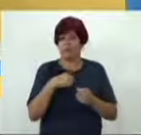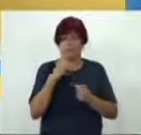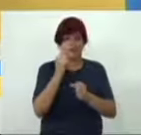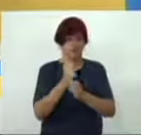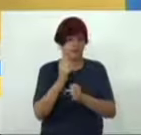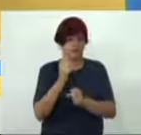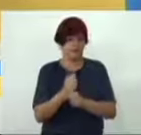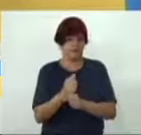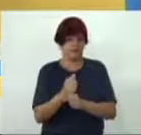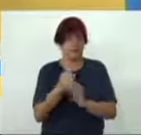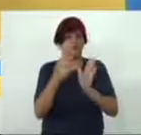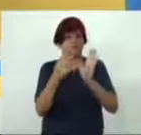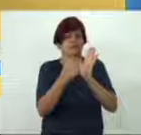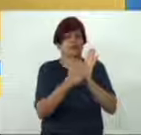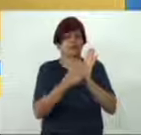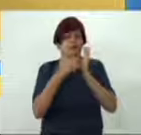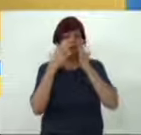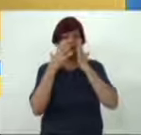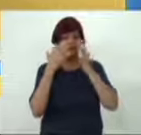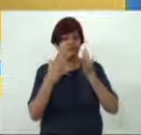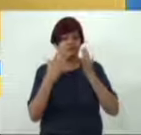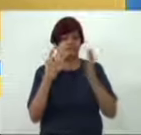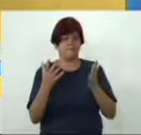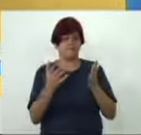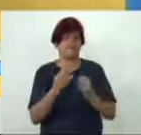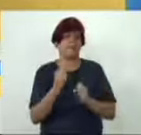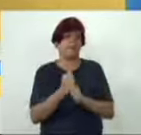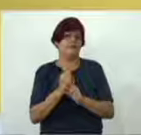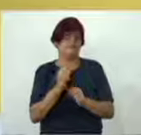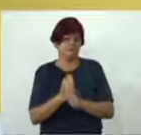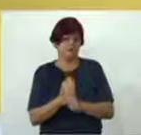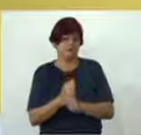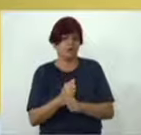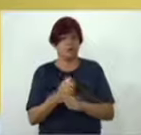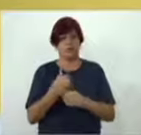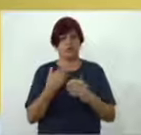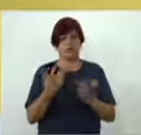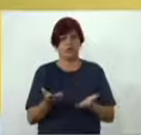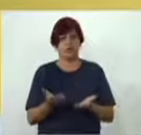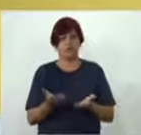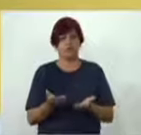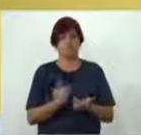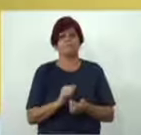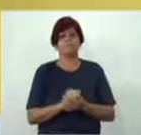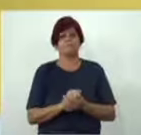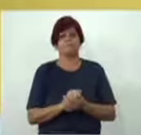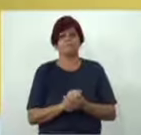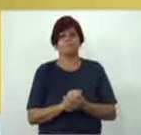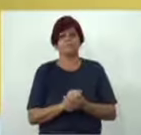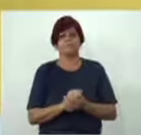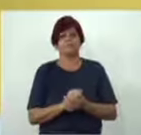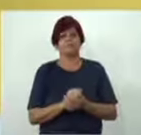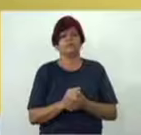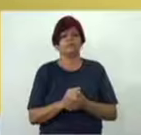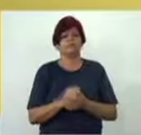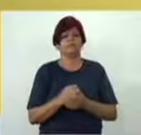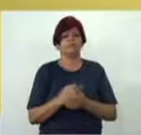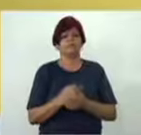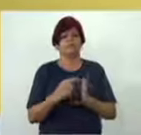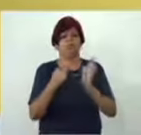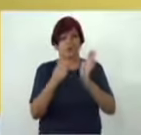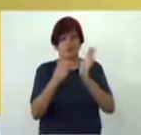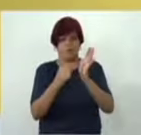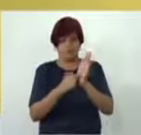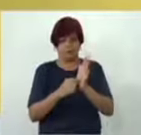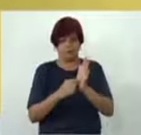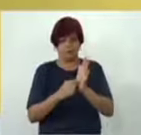trabajar. Un elemento muy importante para trabajar esto y que también constituye un medio son los